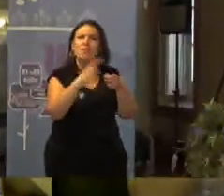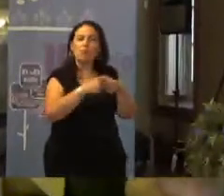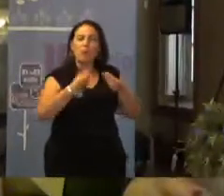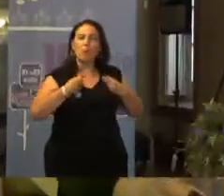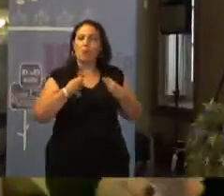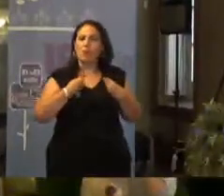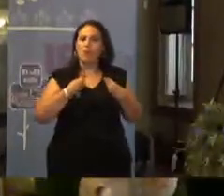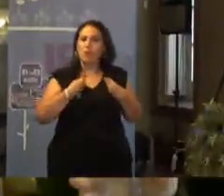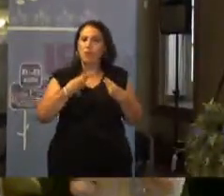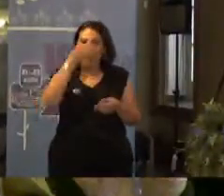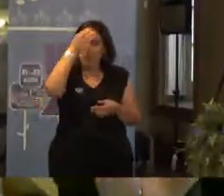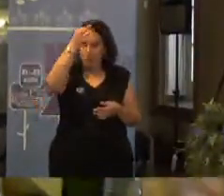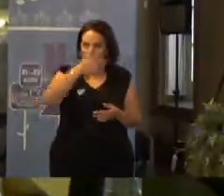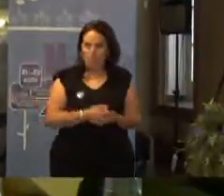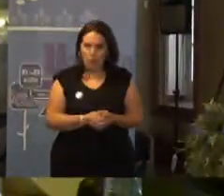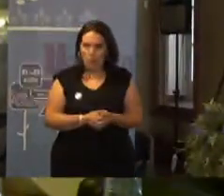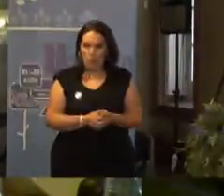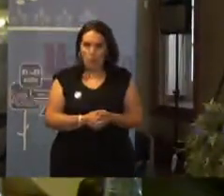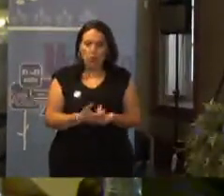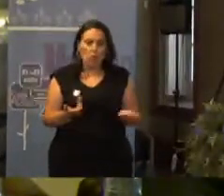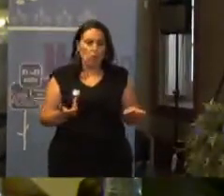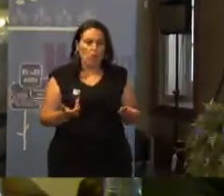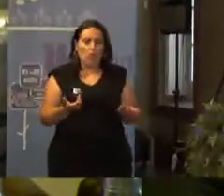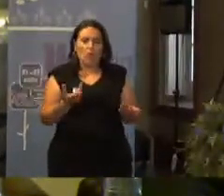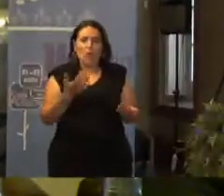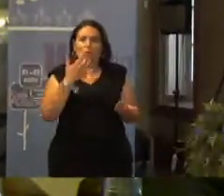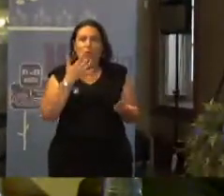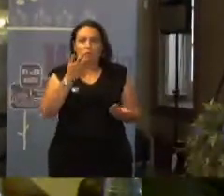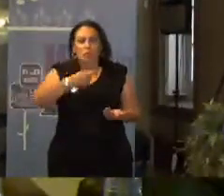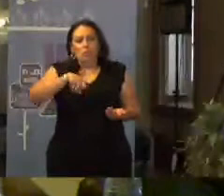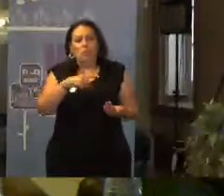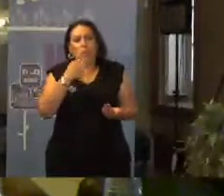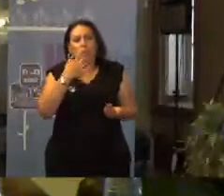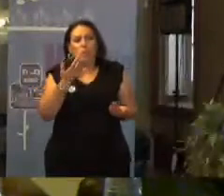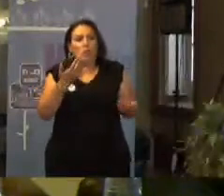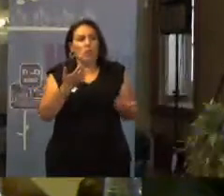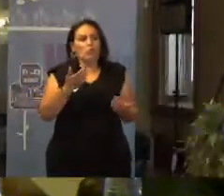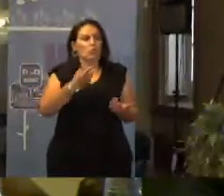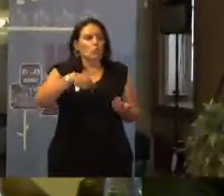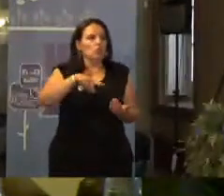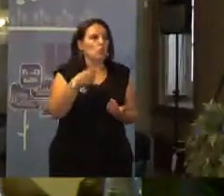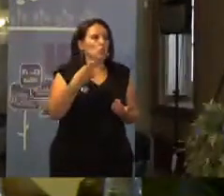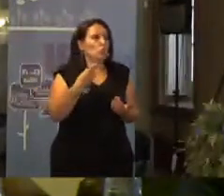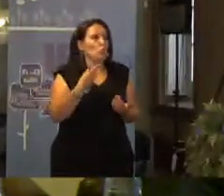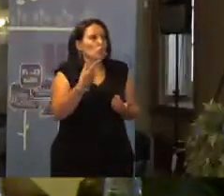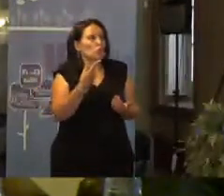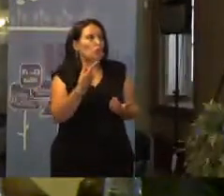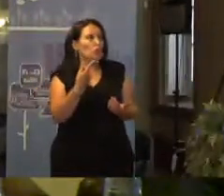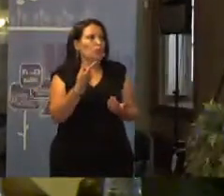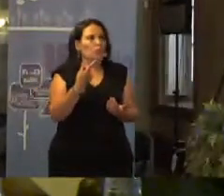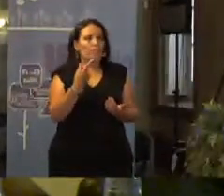vivilo, non pode ser que as persoas, unha vez que collen determinados cargos